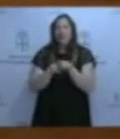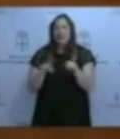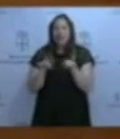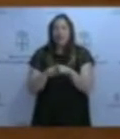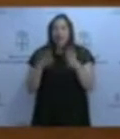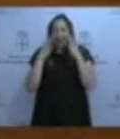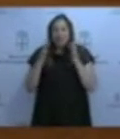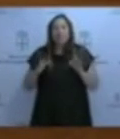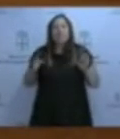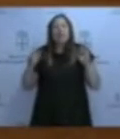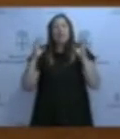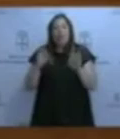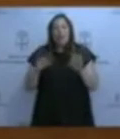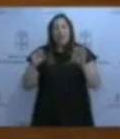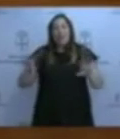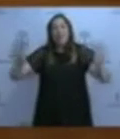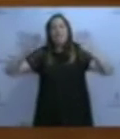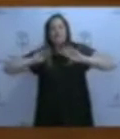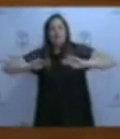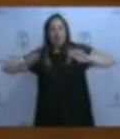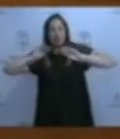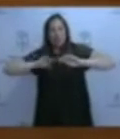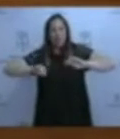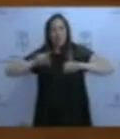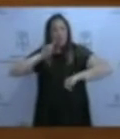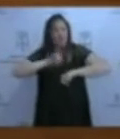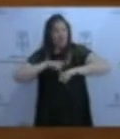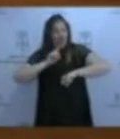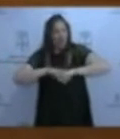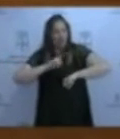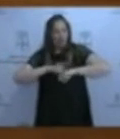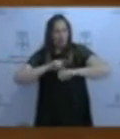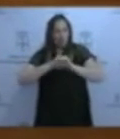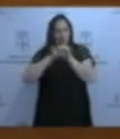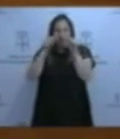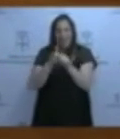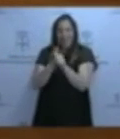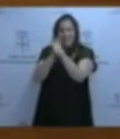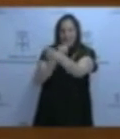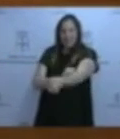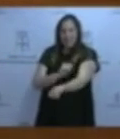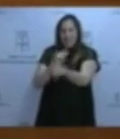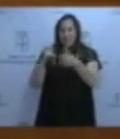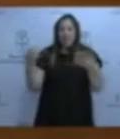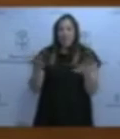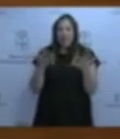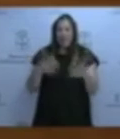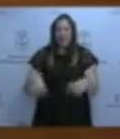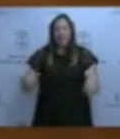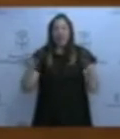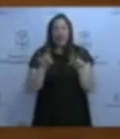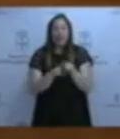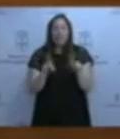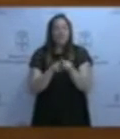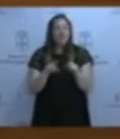especialidad, esta formación, no conciba así los tiempos como una referencia para la revaloración y el retriaje. Pero bueno, en